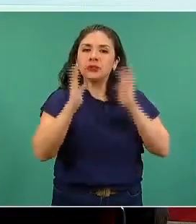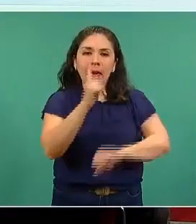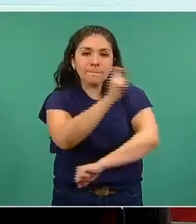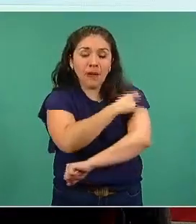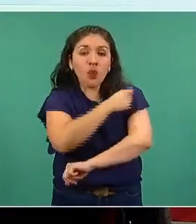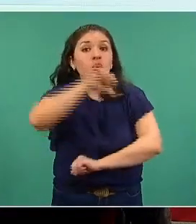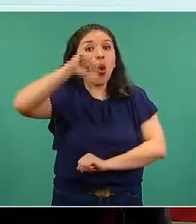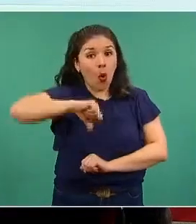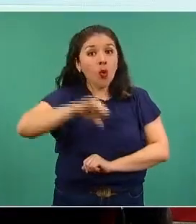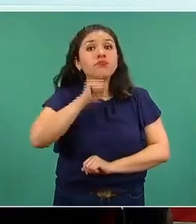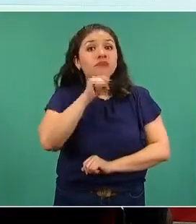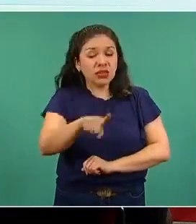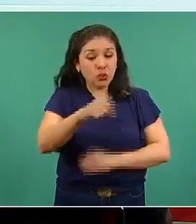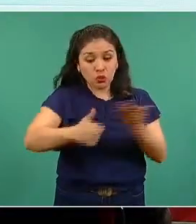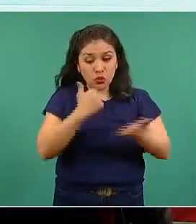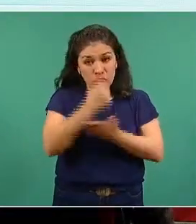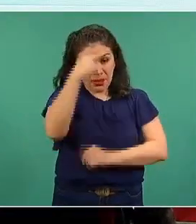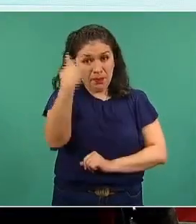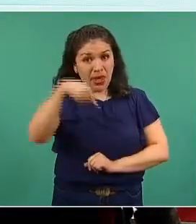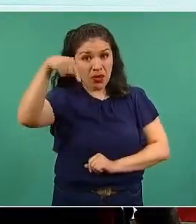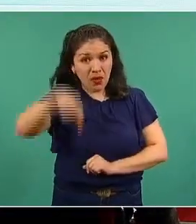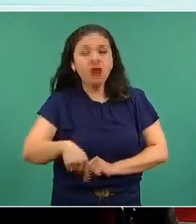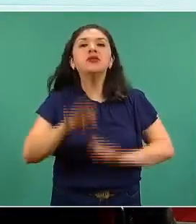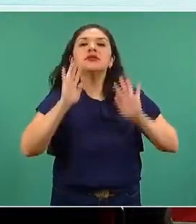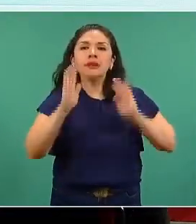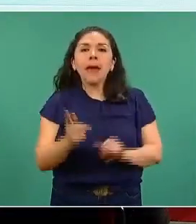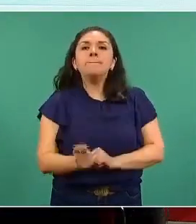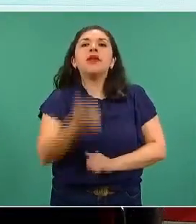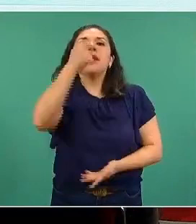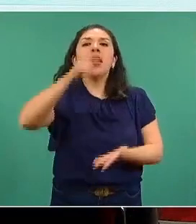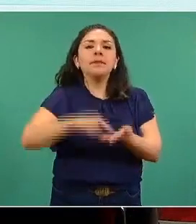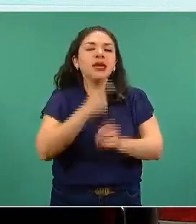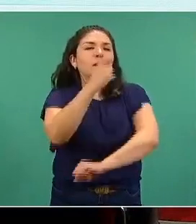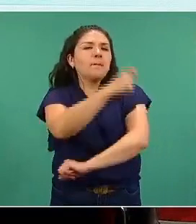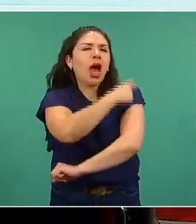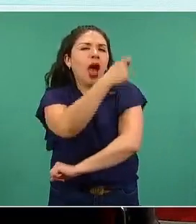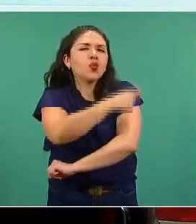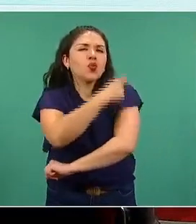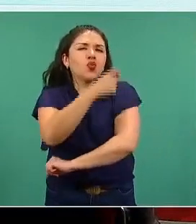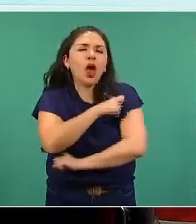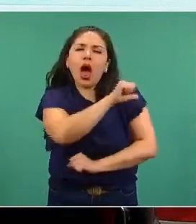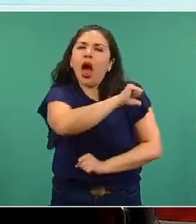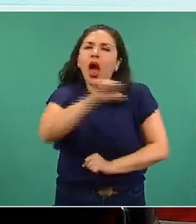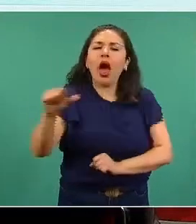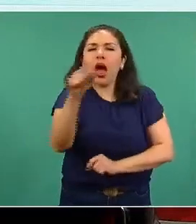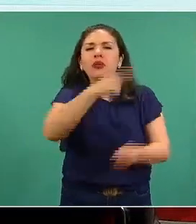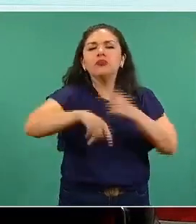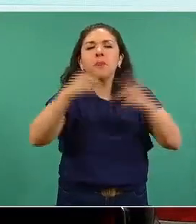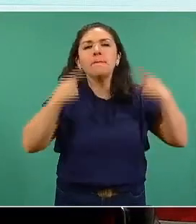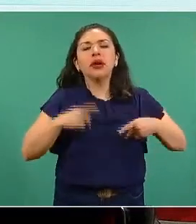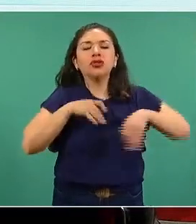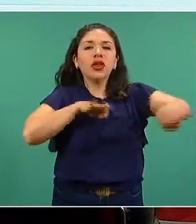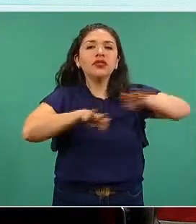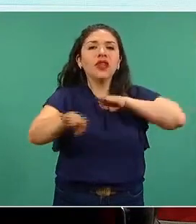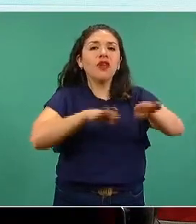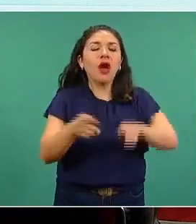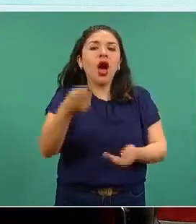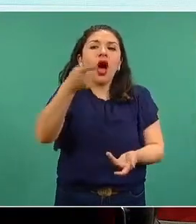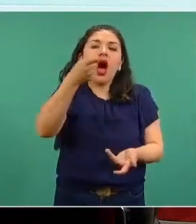Hoy, precisamente, en la Ciudad de México fue la primera experiencia de vacunación del personal que